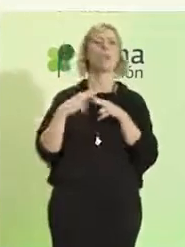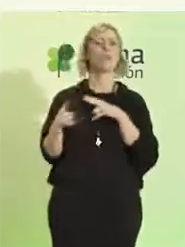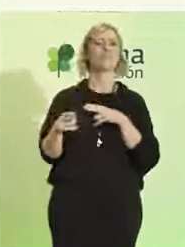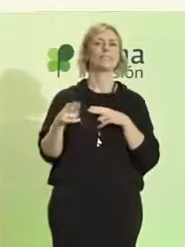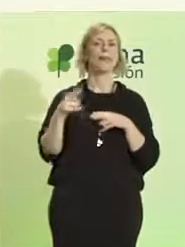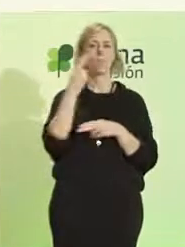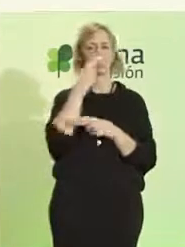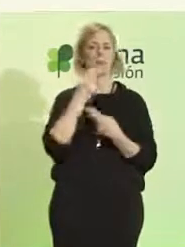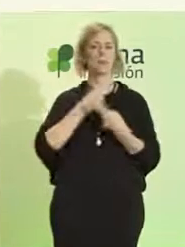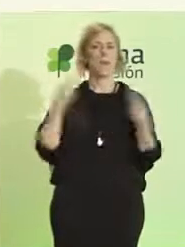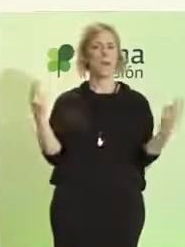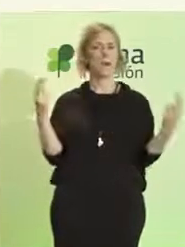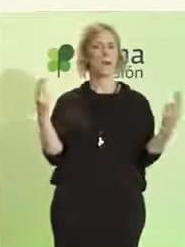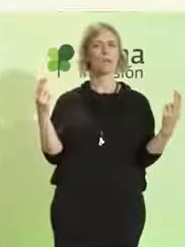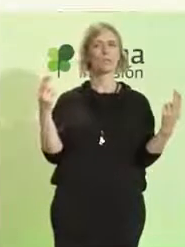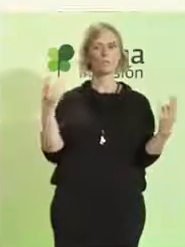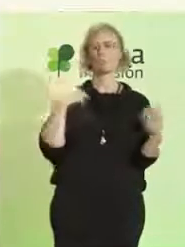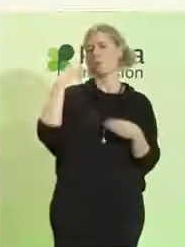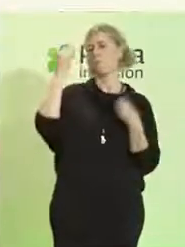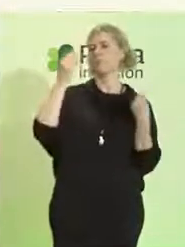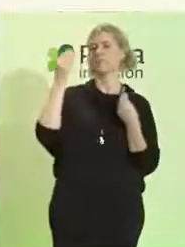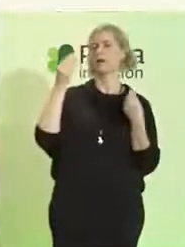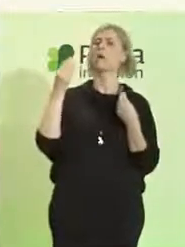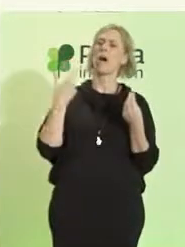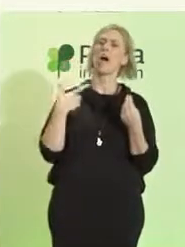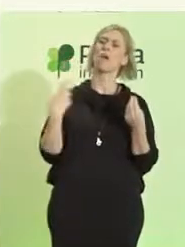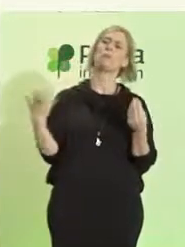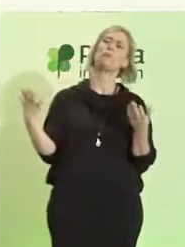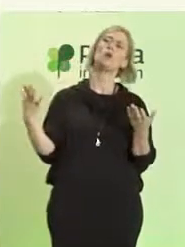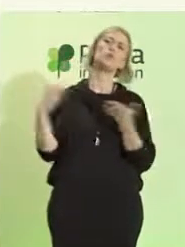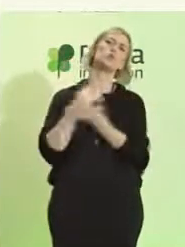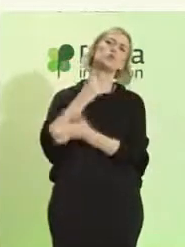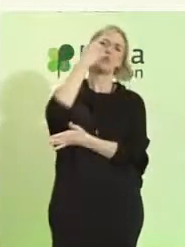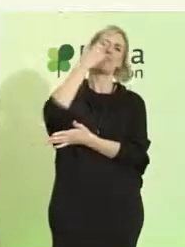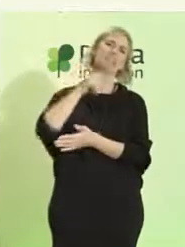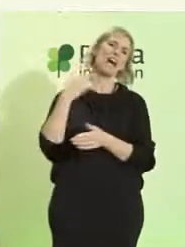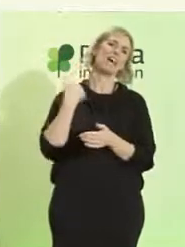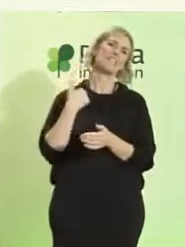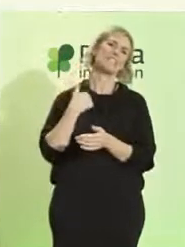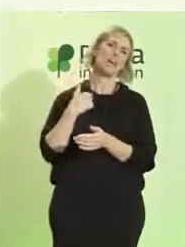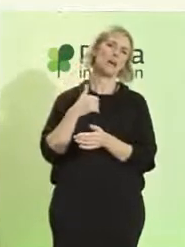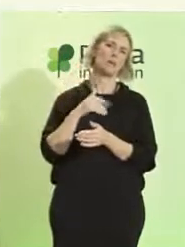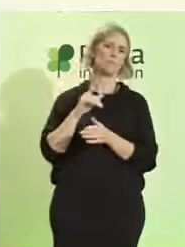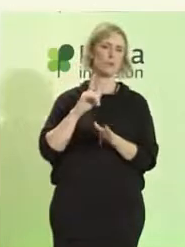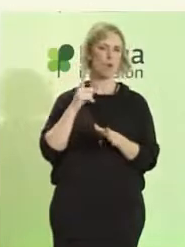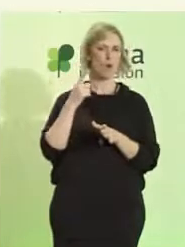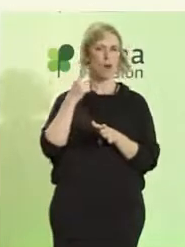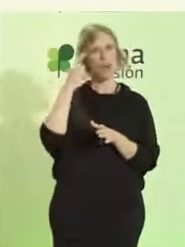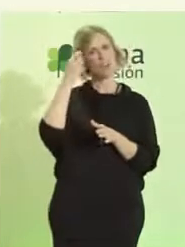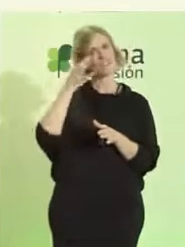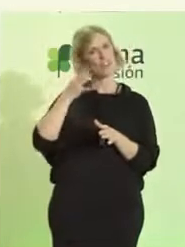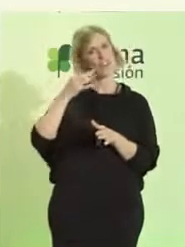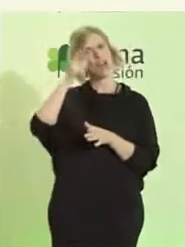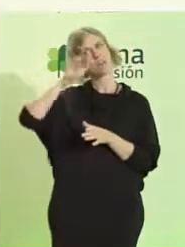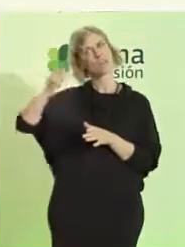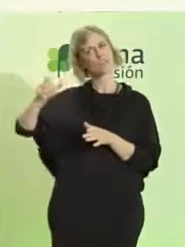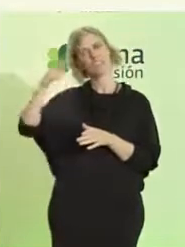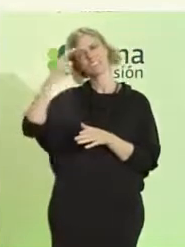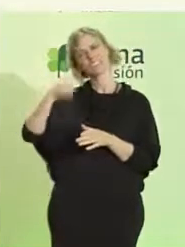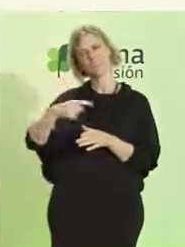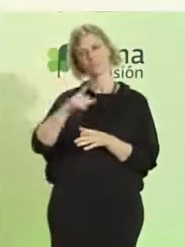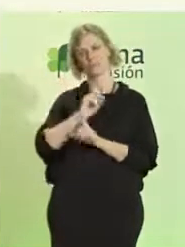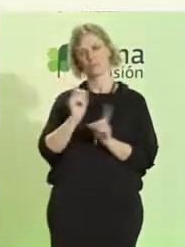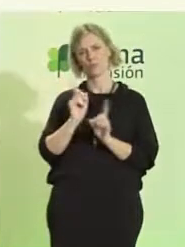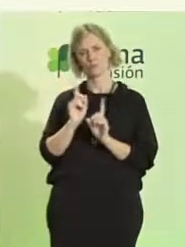todo el mundo puede compartir y puede construir, pero en realidad ya son constructos que son segregadores. Y nosotros trabajamos de una manera que quizás os